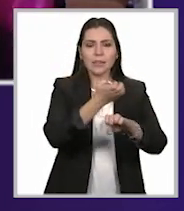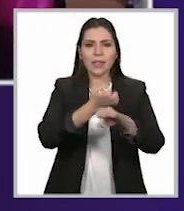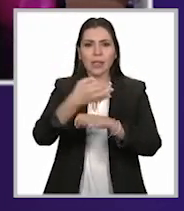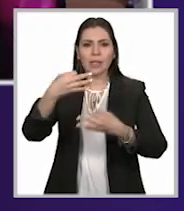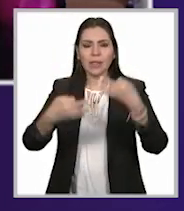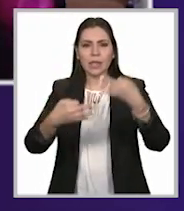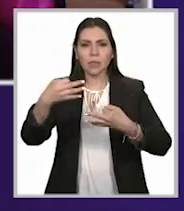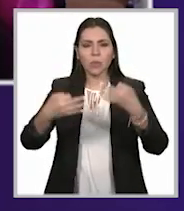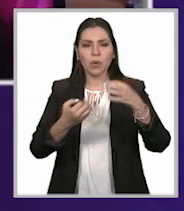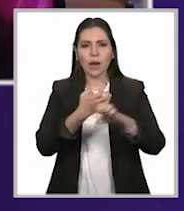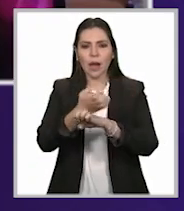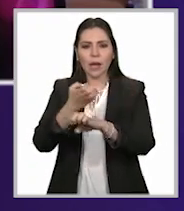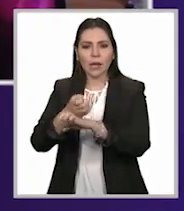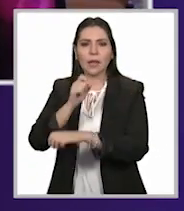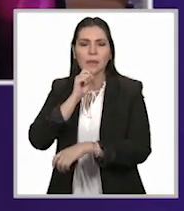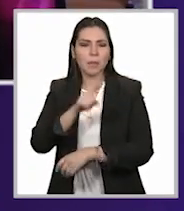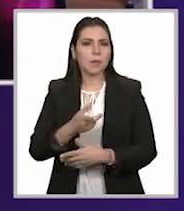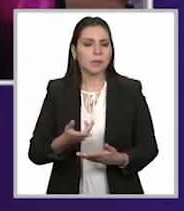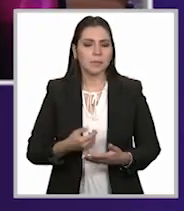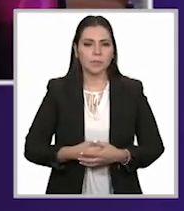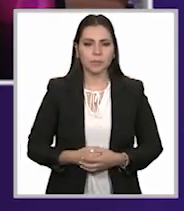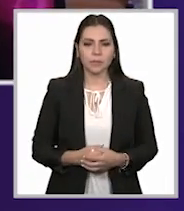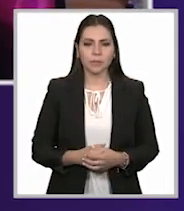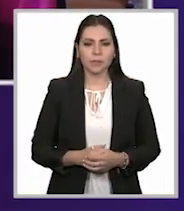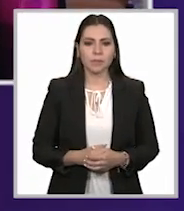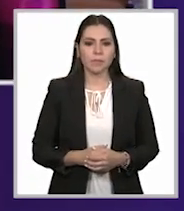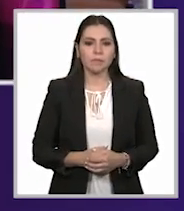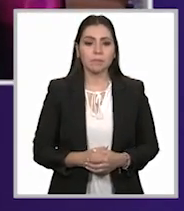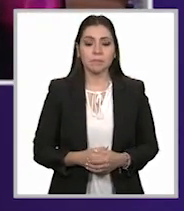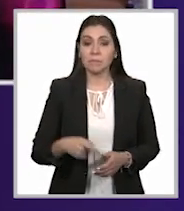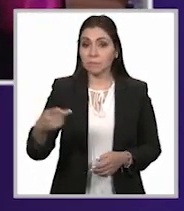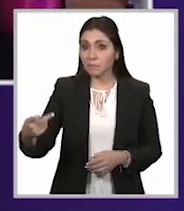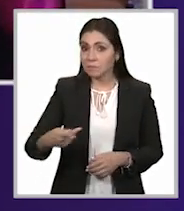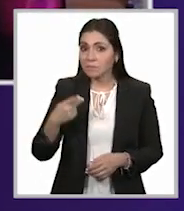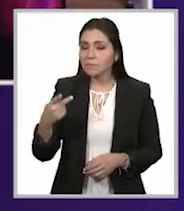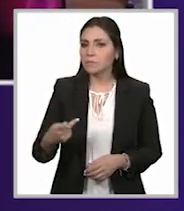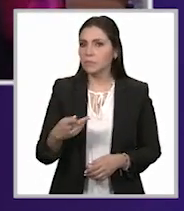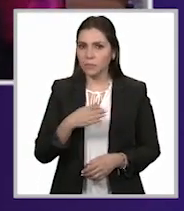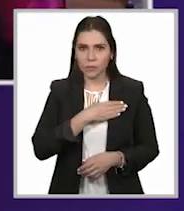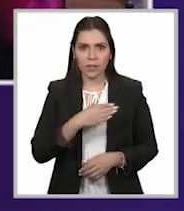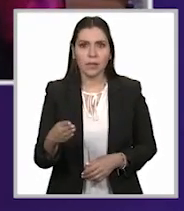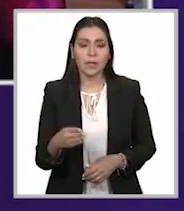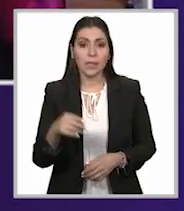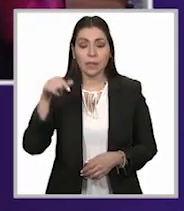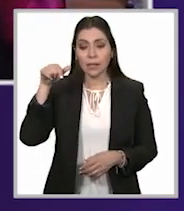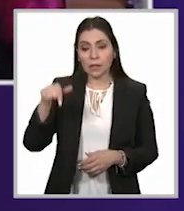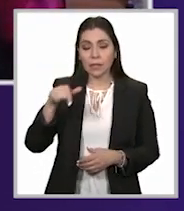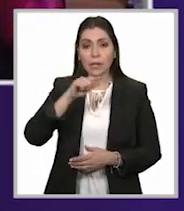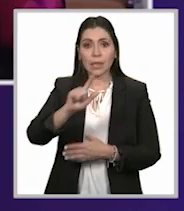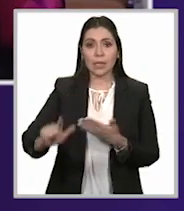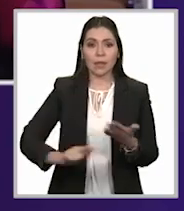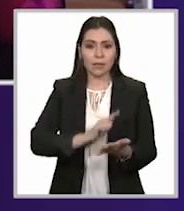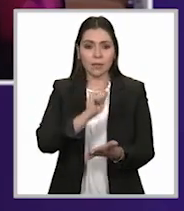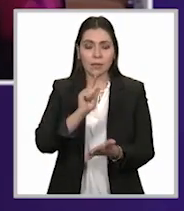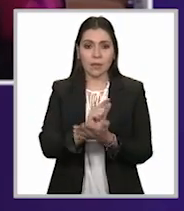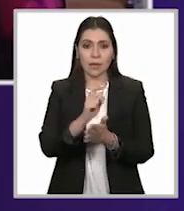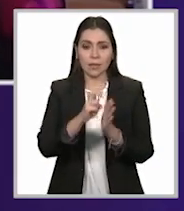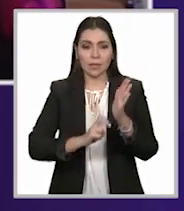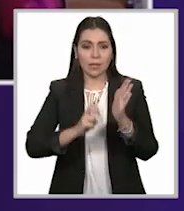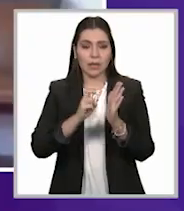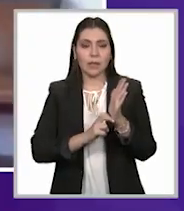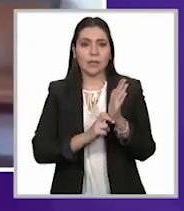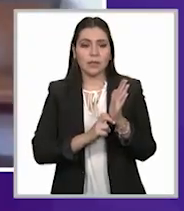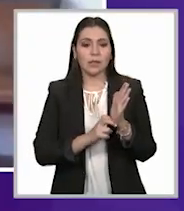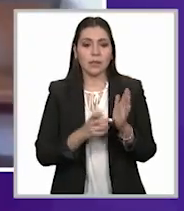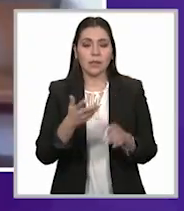poderes judiciales de los estados, de las entidades federativas? Es una gran pregunta, porque esta reforma